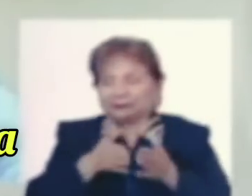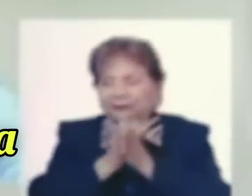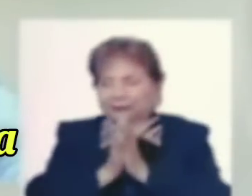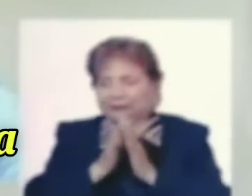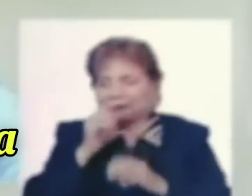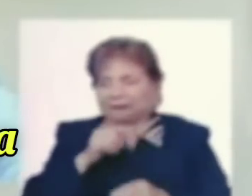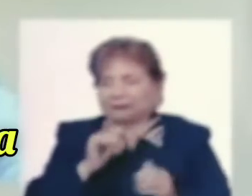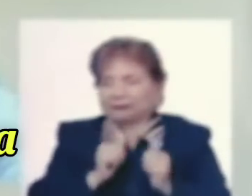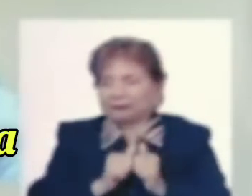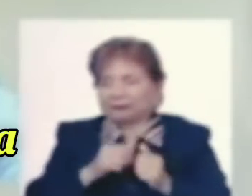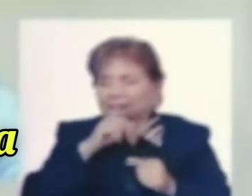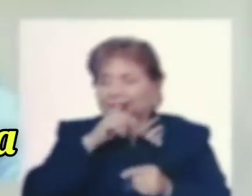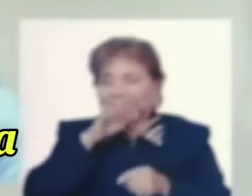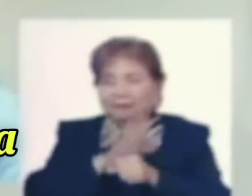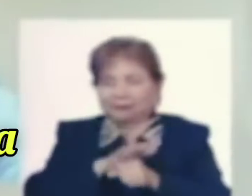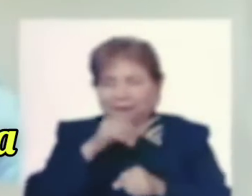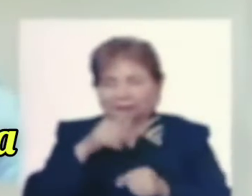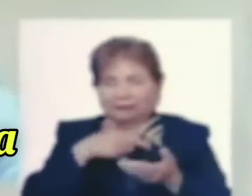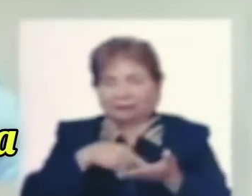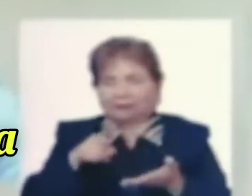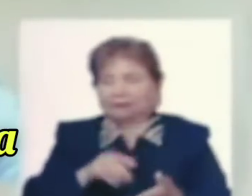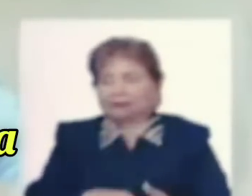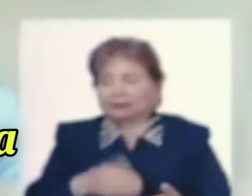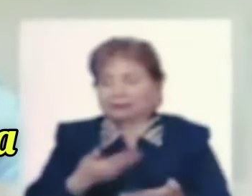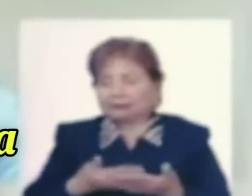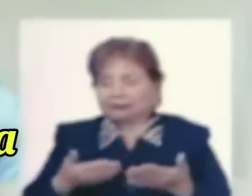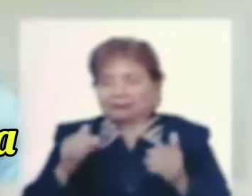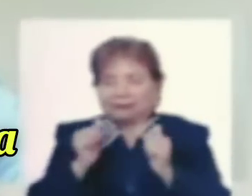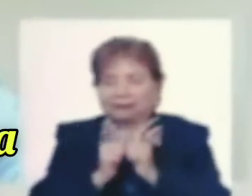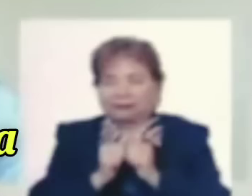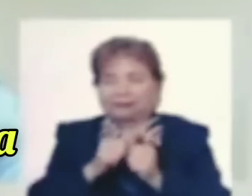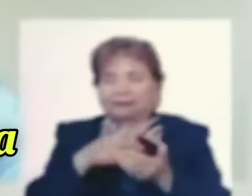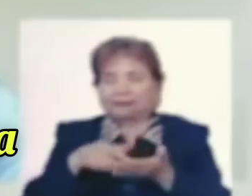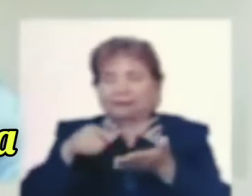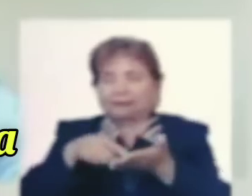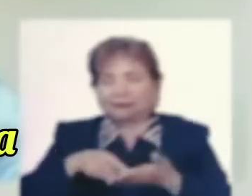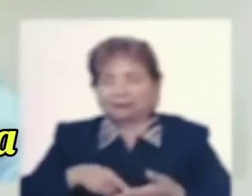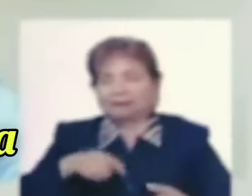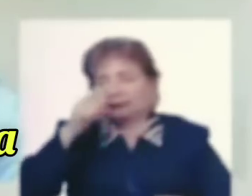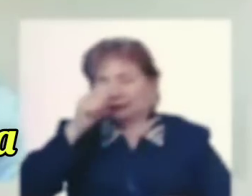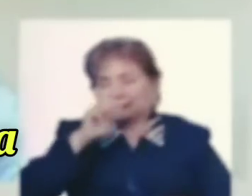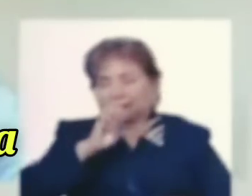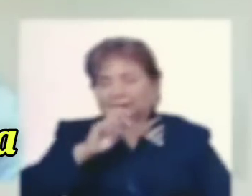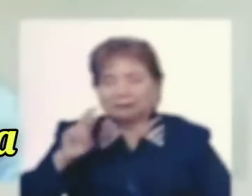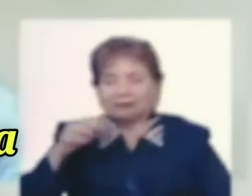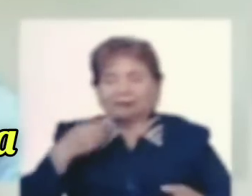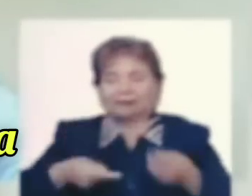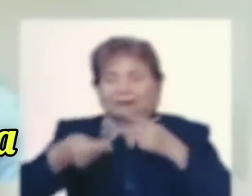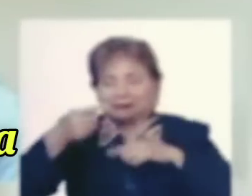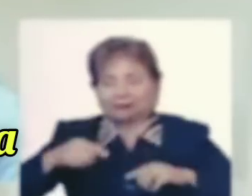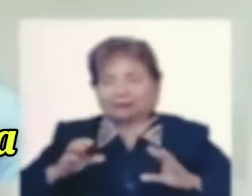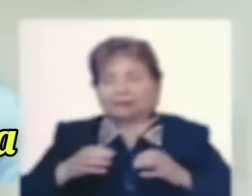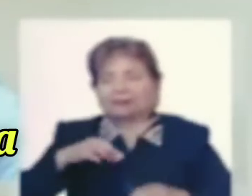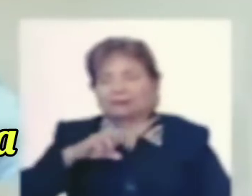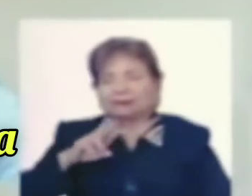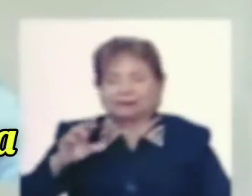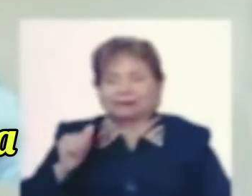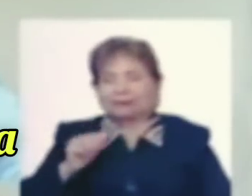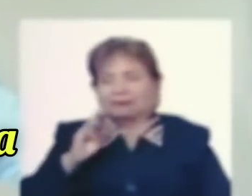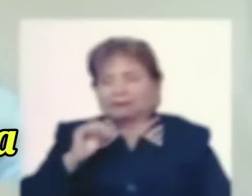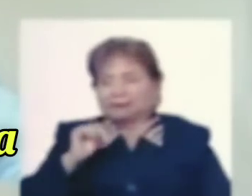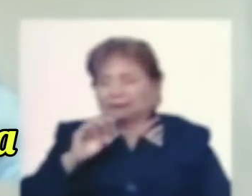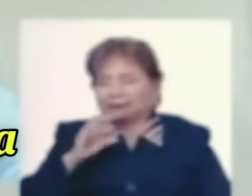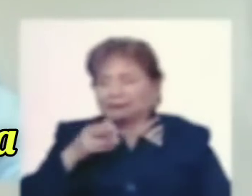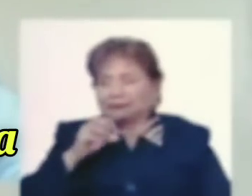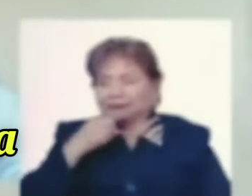144-2022, pide a usted se dé cumplimiento a lo que usted mismo ha ordenado. Esto es que de forma obligatoria Castillo Terrones concurra a vuestra sala Raúl Porra Barrechea a las